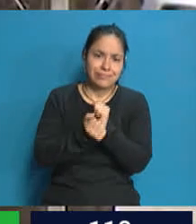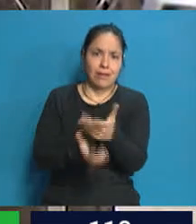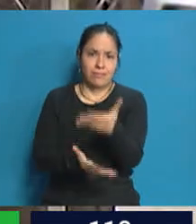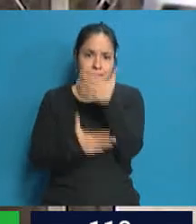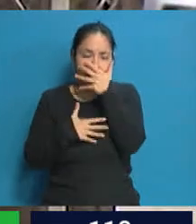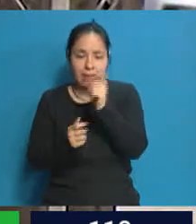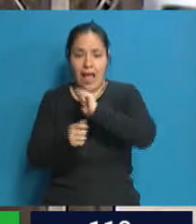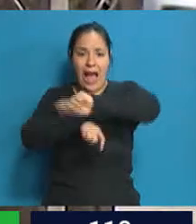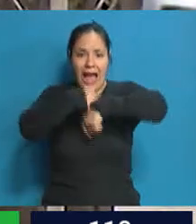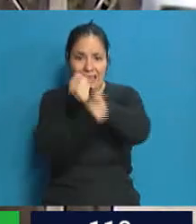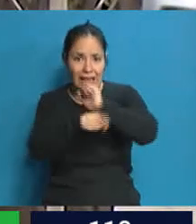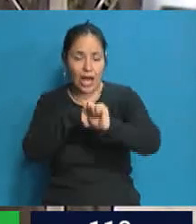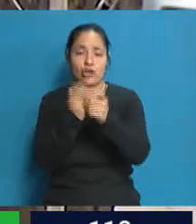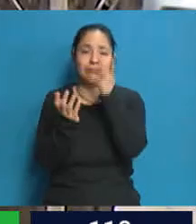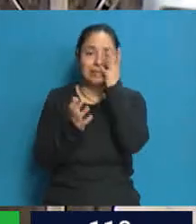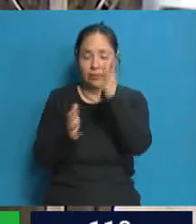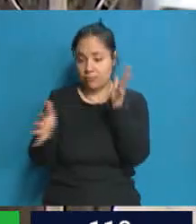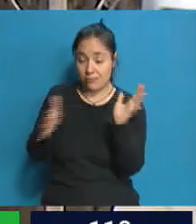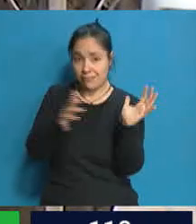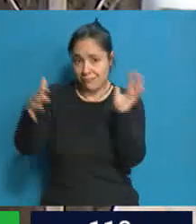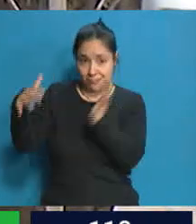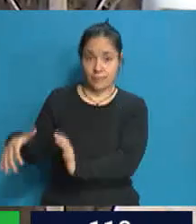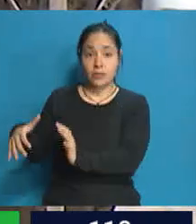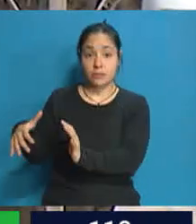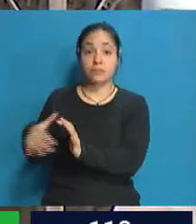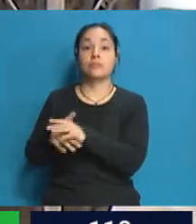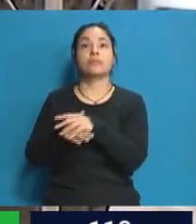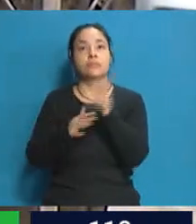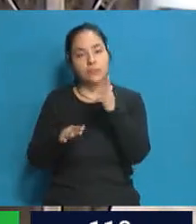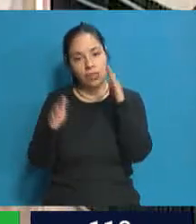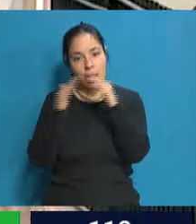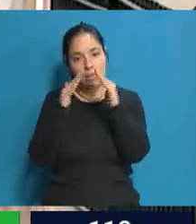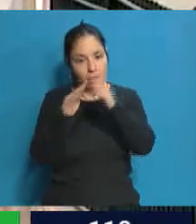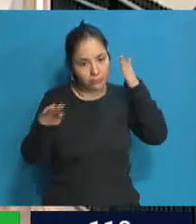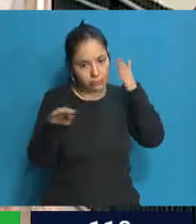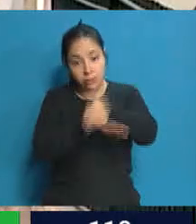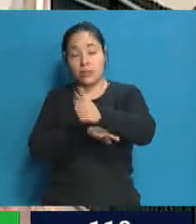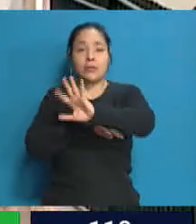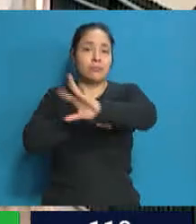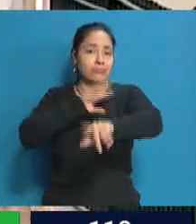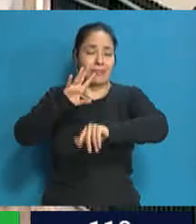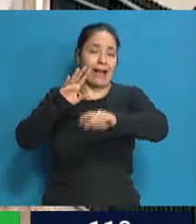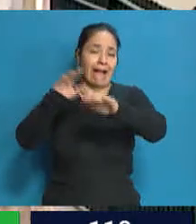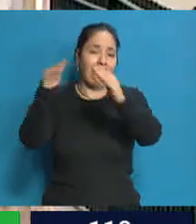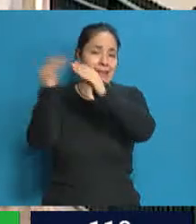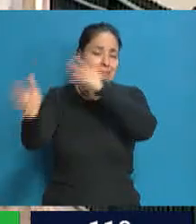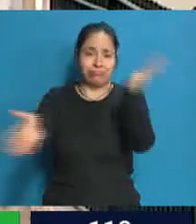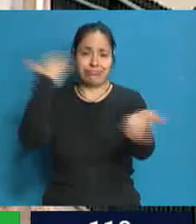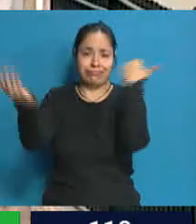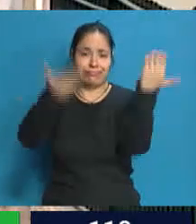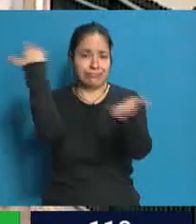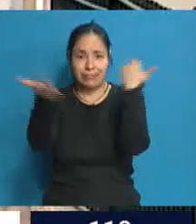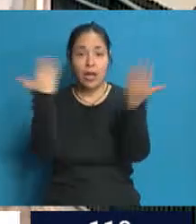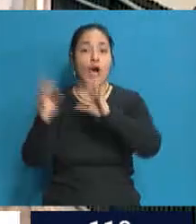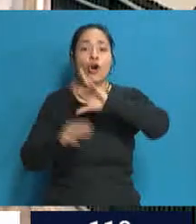con alambre, también es otra la información que teníamos. Y ahí ingresan hacia su casa, revisan toda su casa y roban